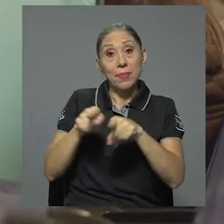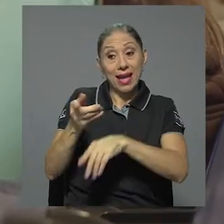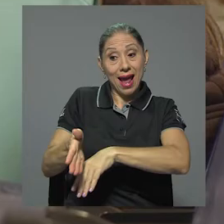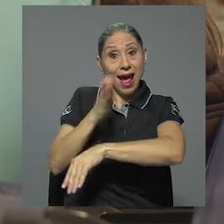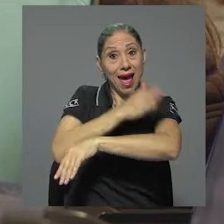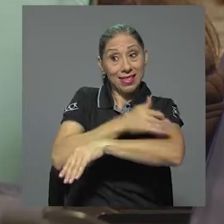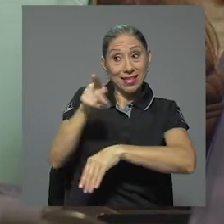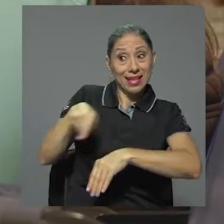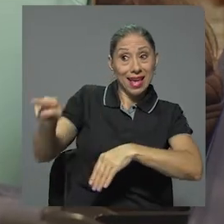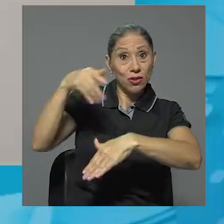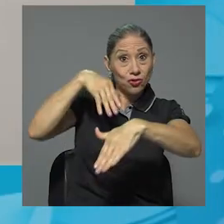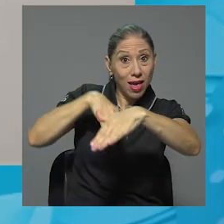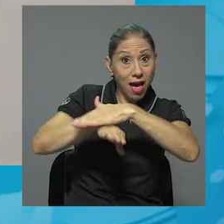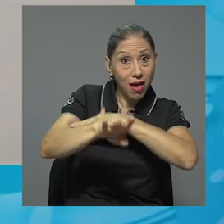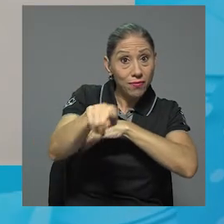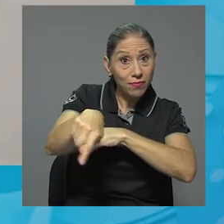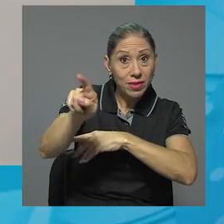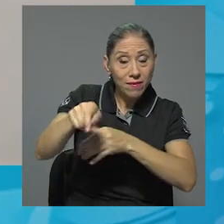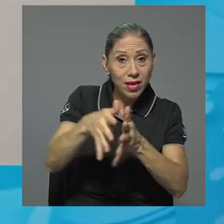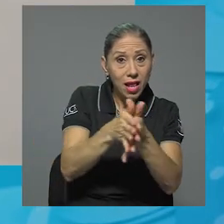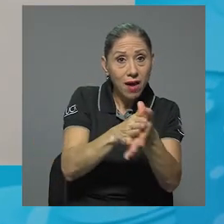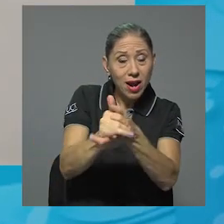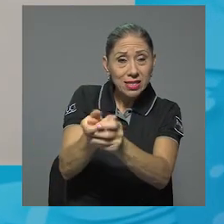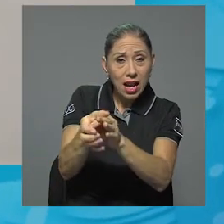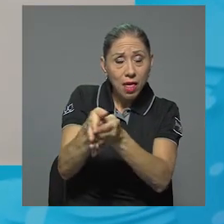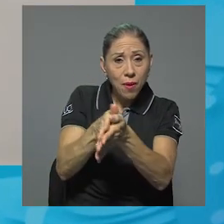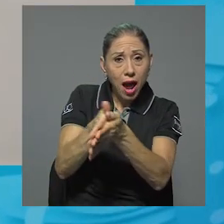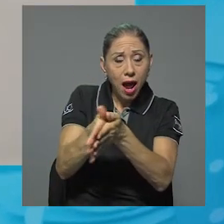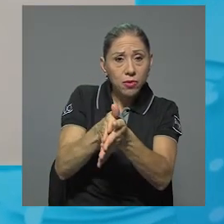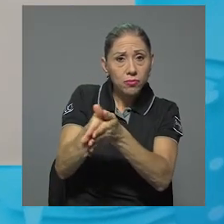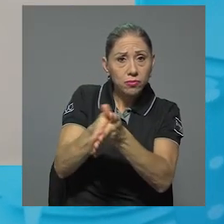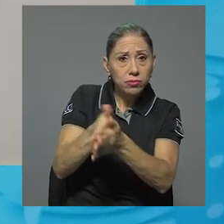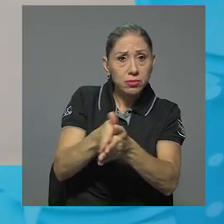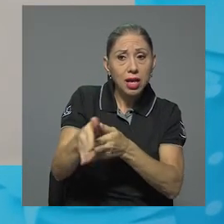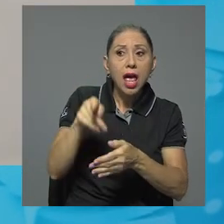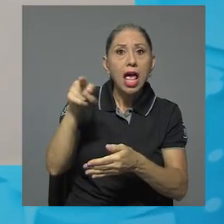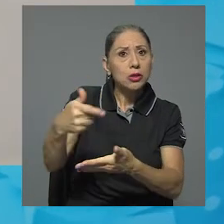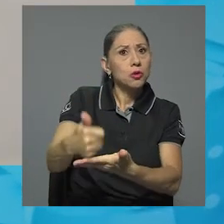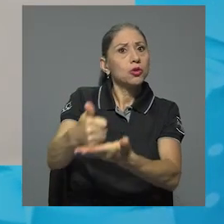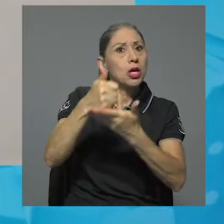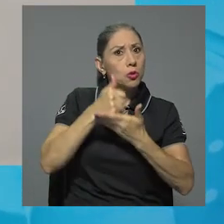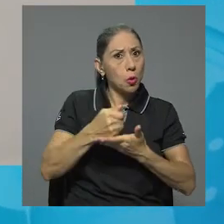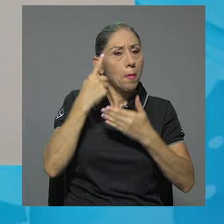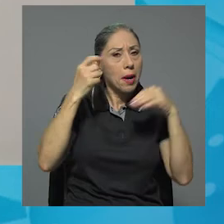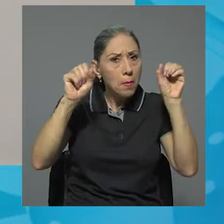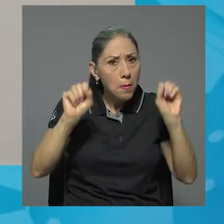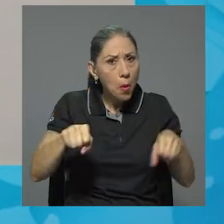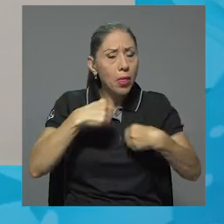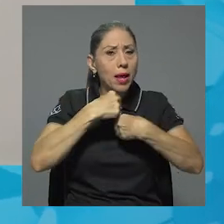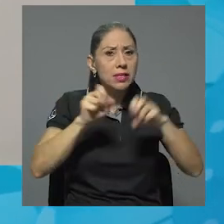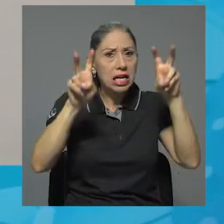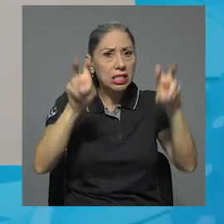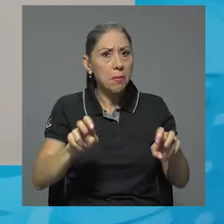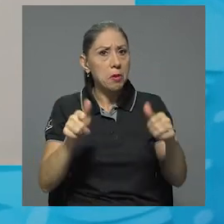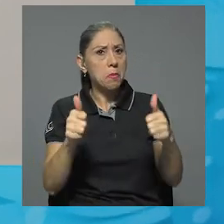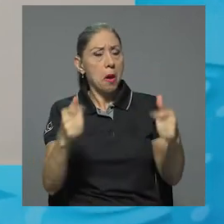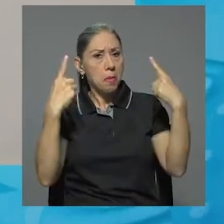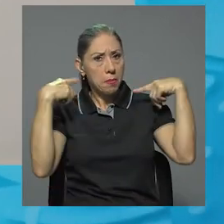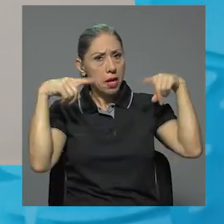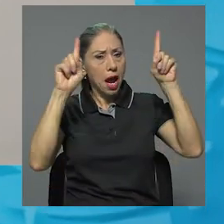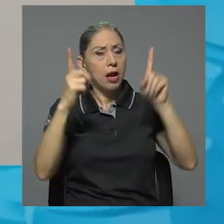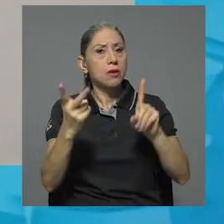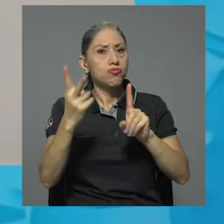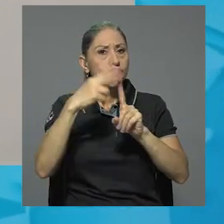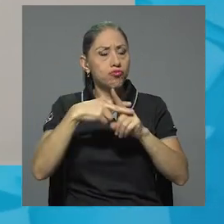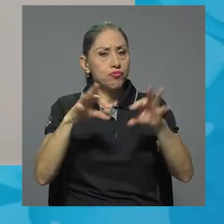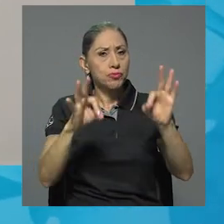se lavaran las manos y eso obviamente nos ayudó a que pudiéramos llevar con éxito la aplicación y que obviamente no hubieran